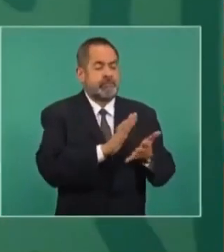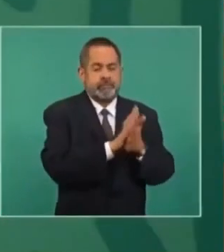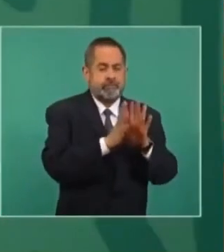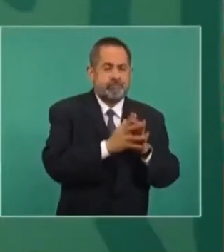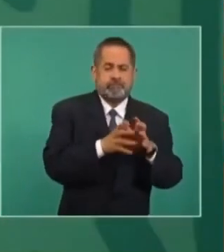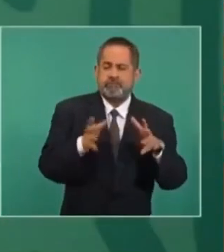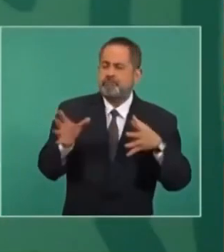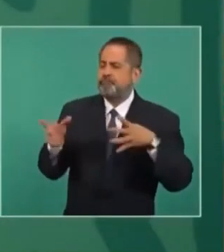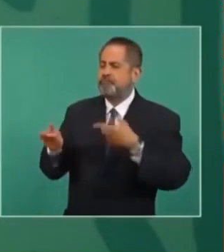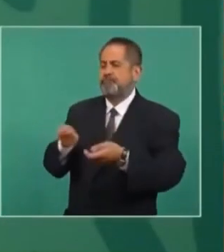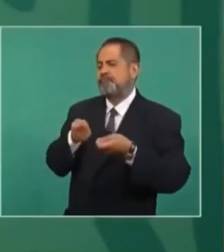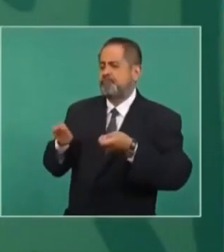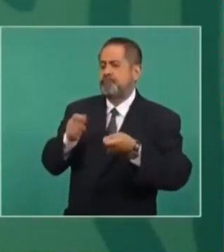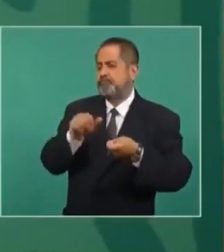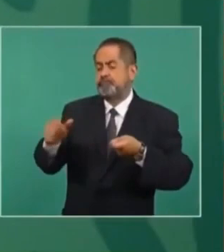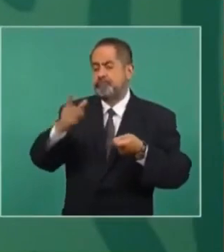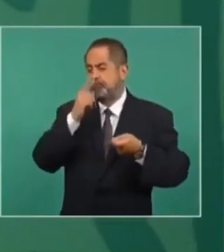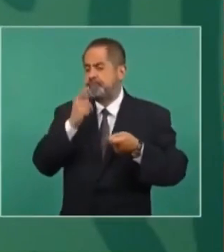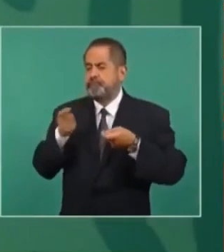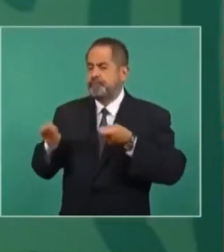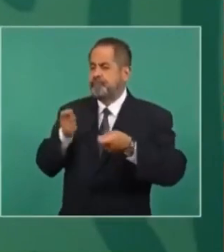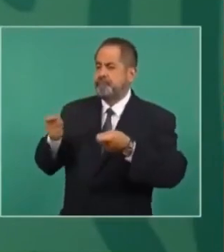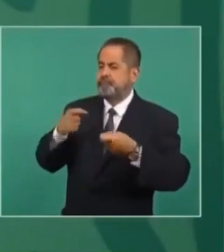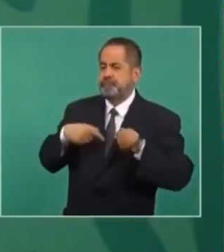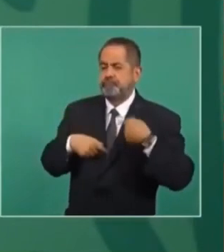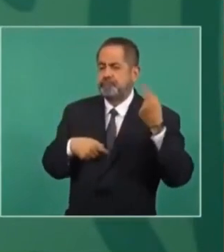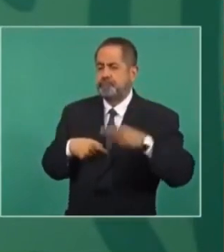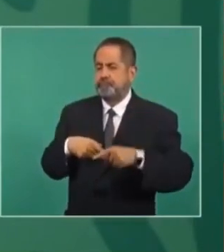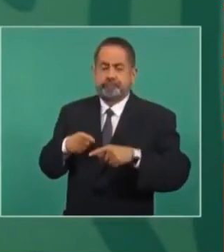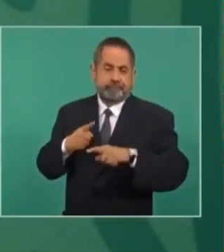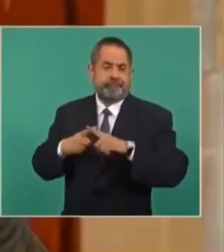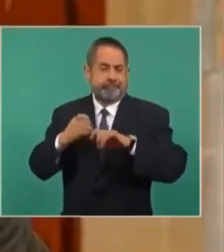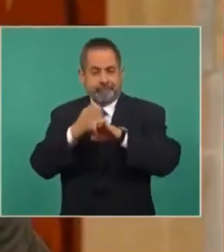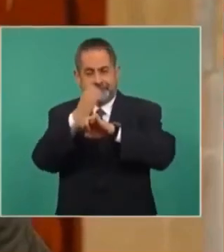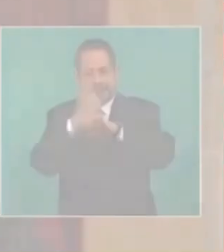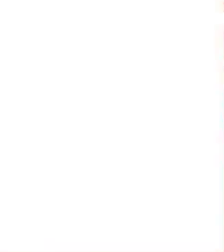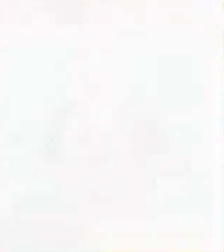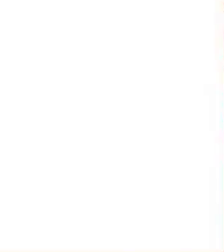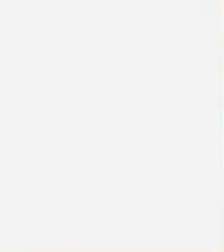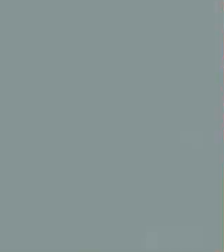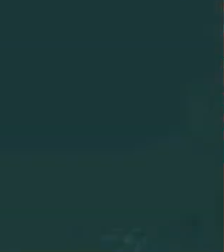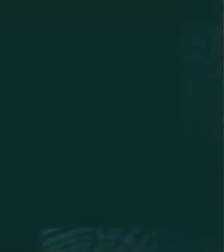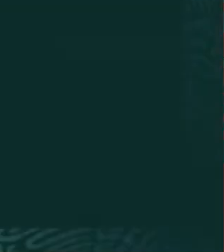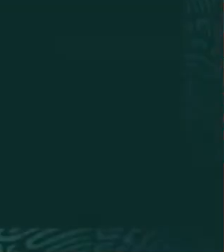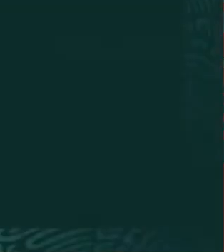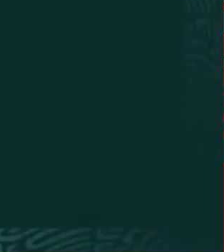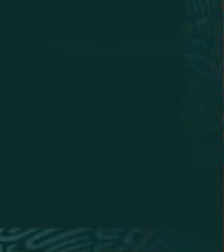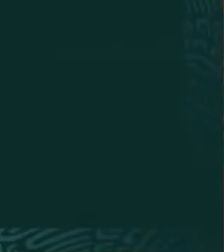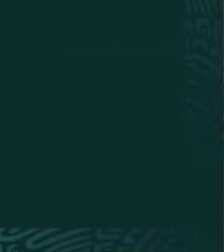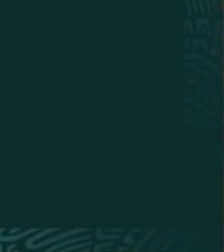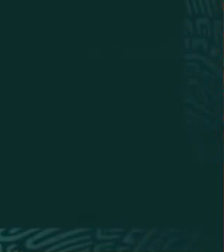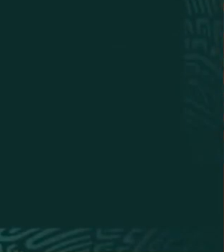el control de las policías en los estados y en los municipios.